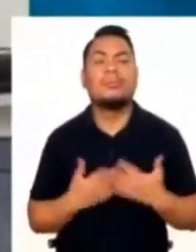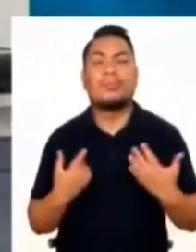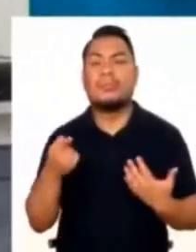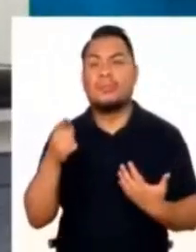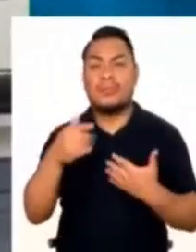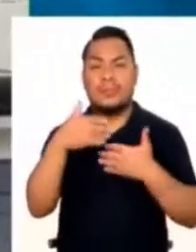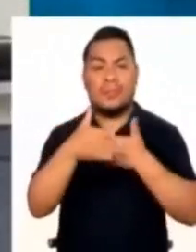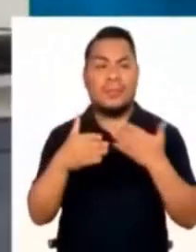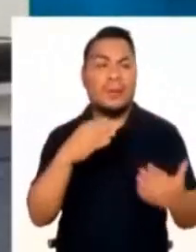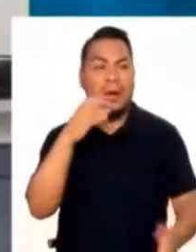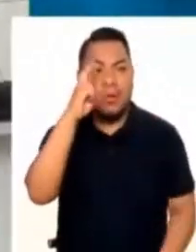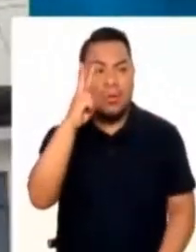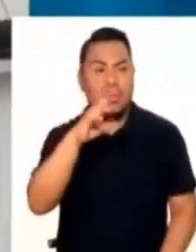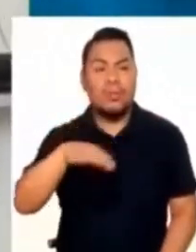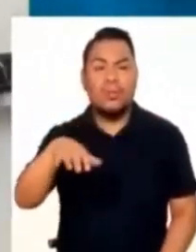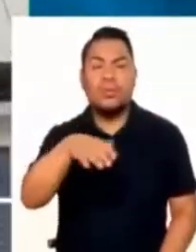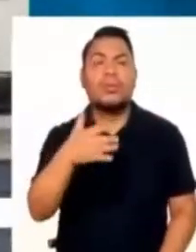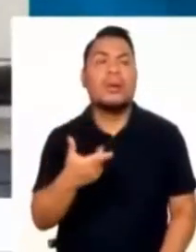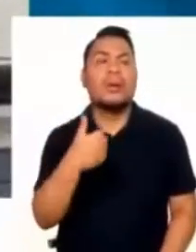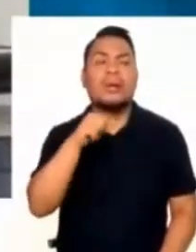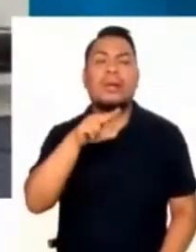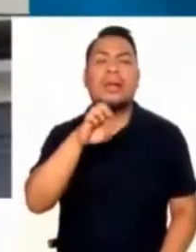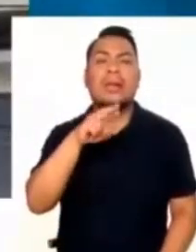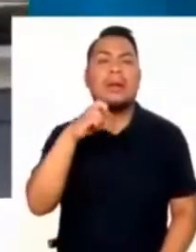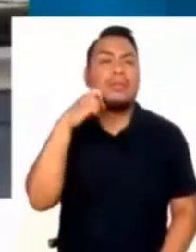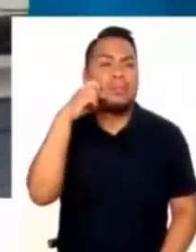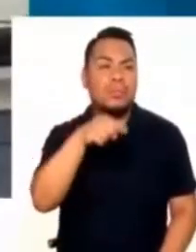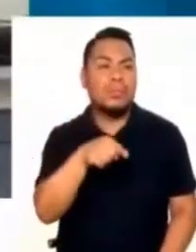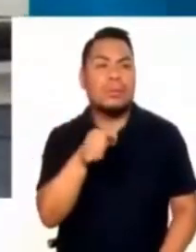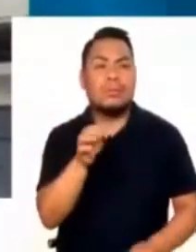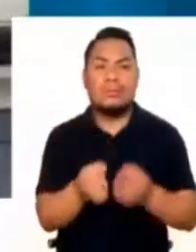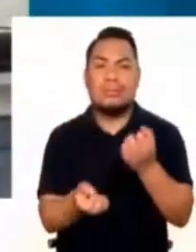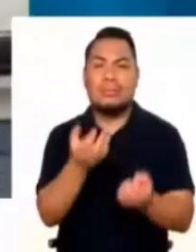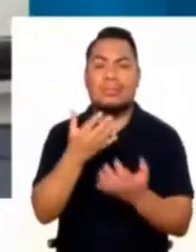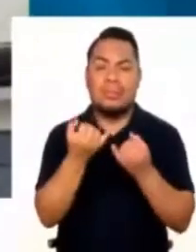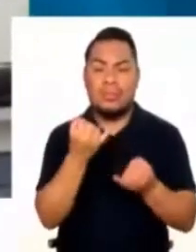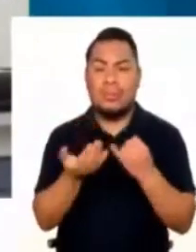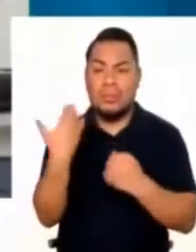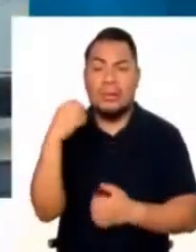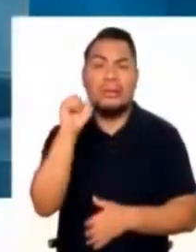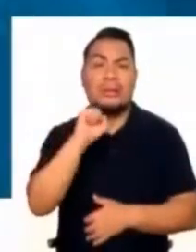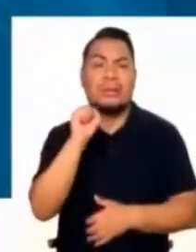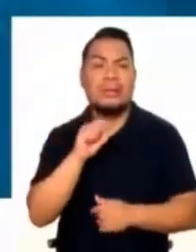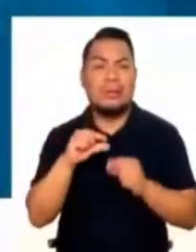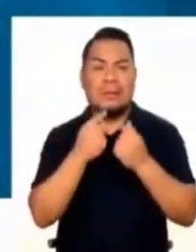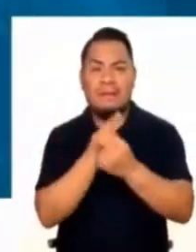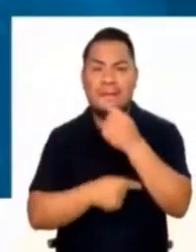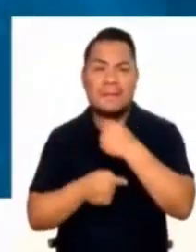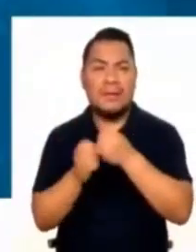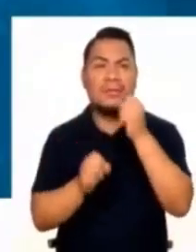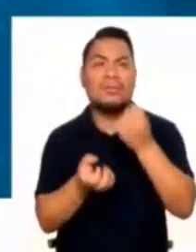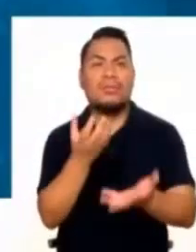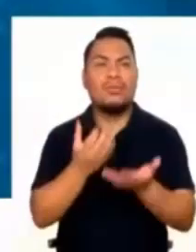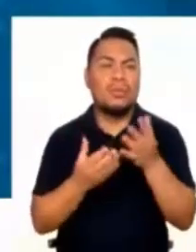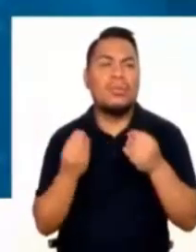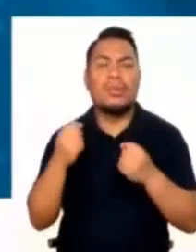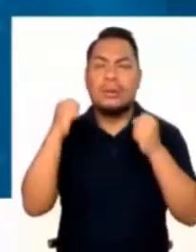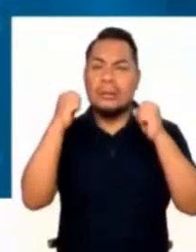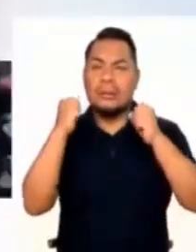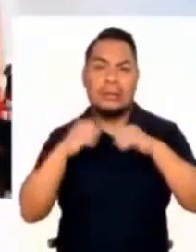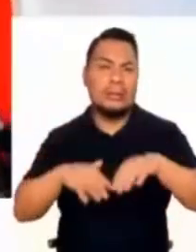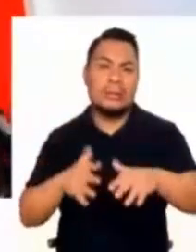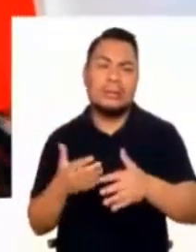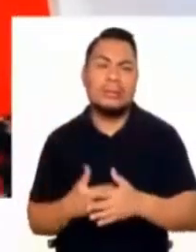de la Caja Cusco está ubicada en Ilave, Puno, y fue quemada el último sábado por vándalos en el contexto de las